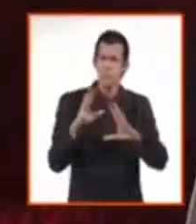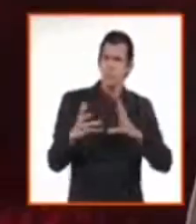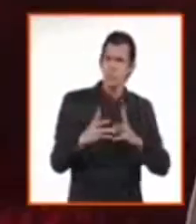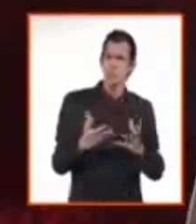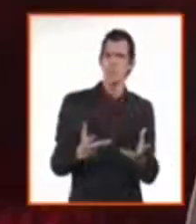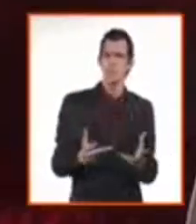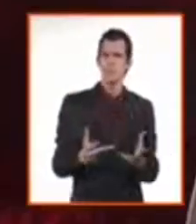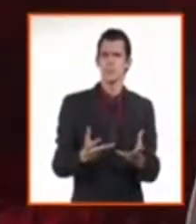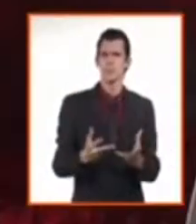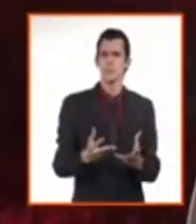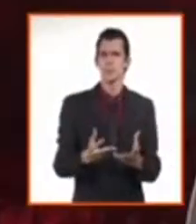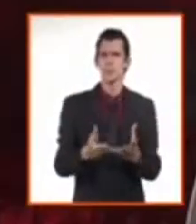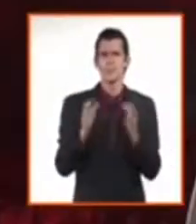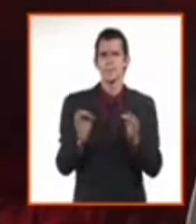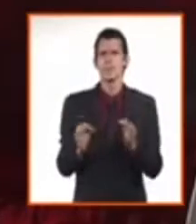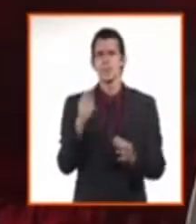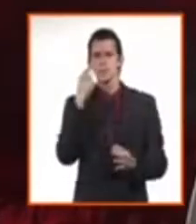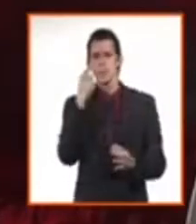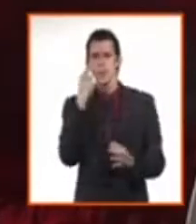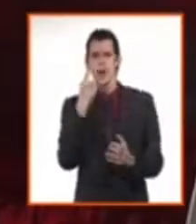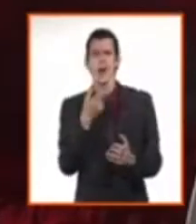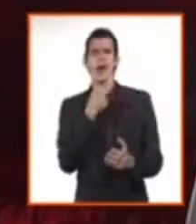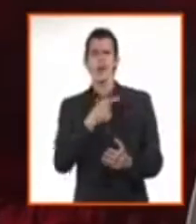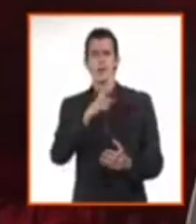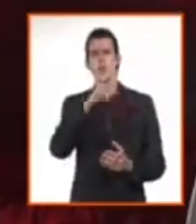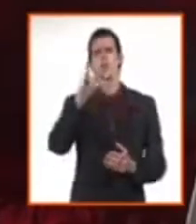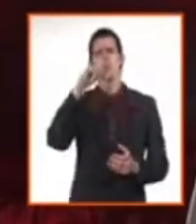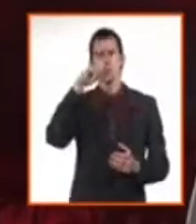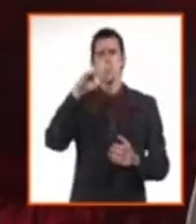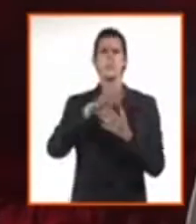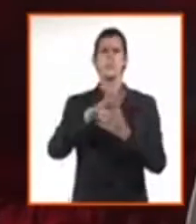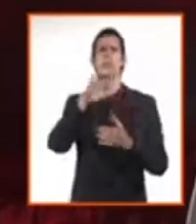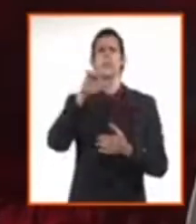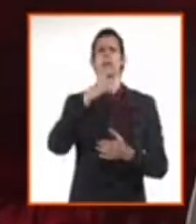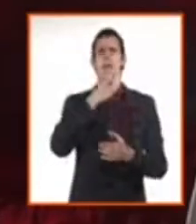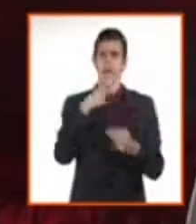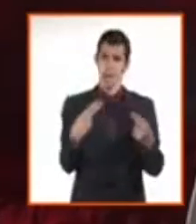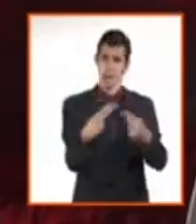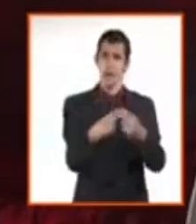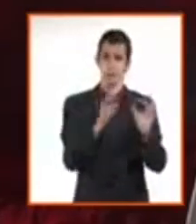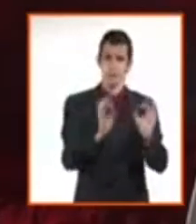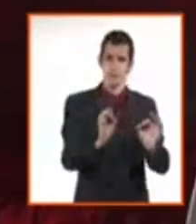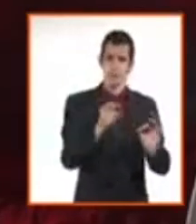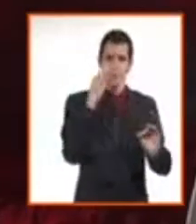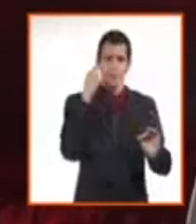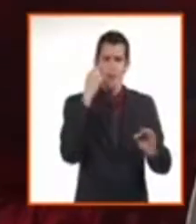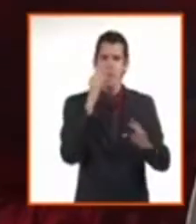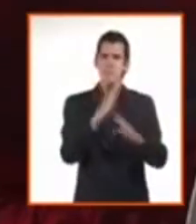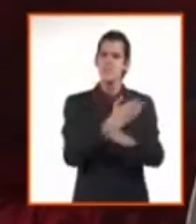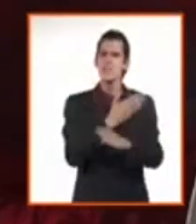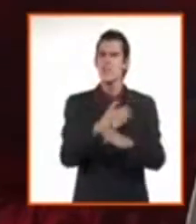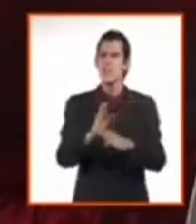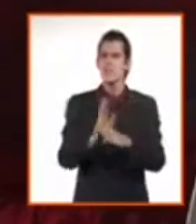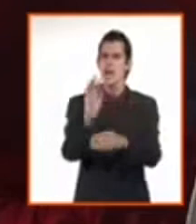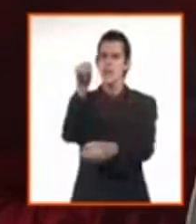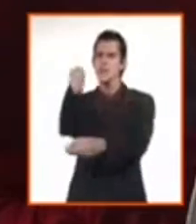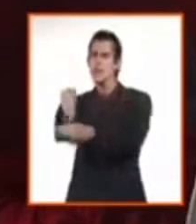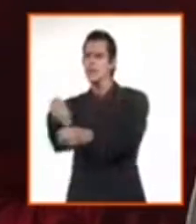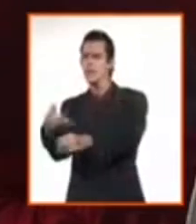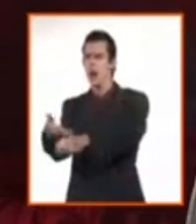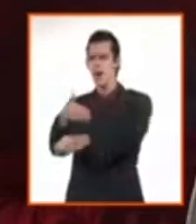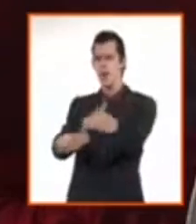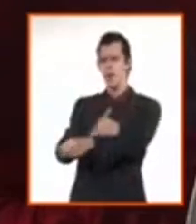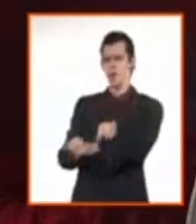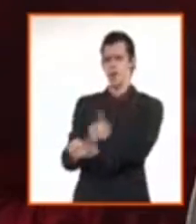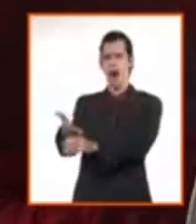esa otra cosa totalmente diferente está una cumbre de pueblos de verdad de gente entusiasta de intercambio de música la